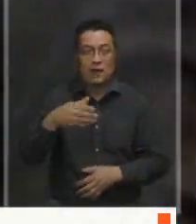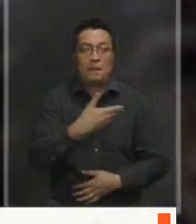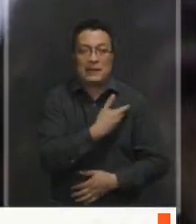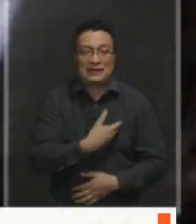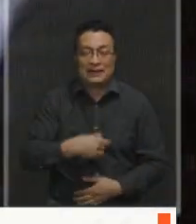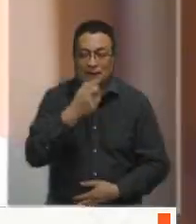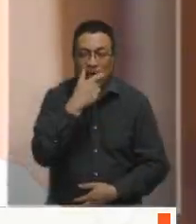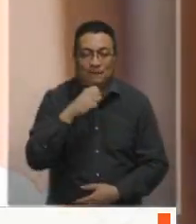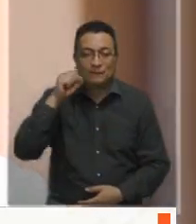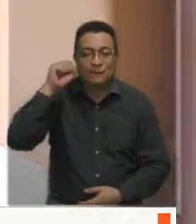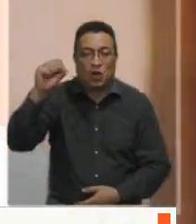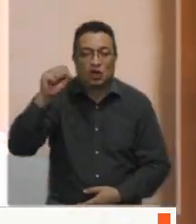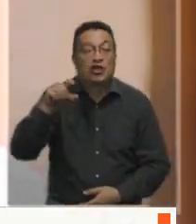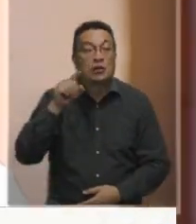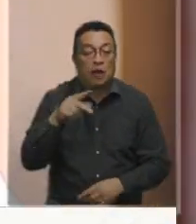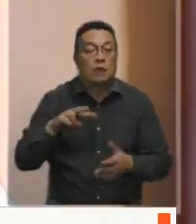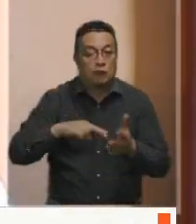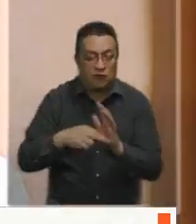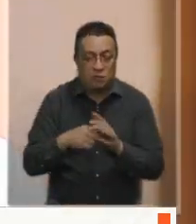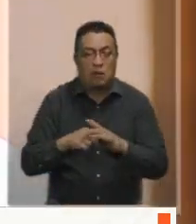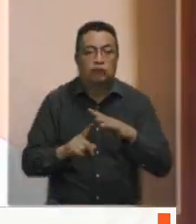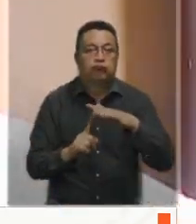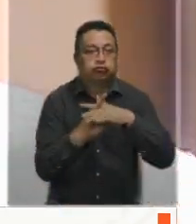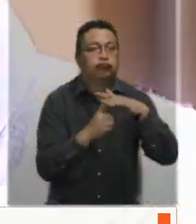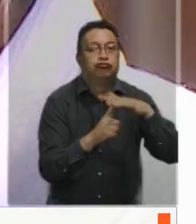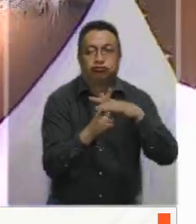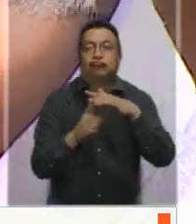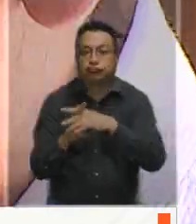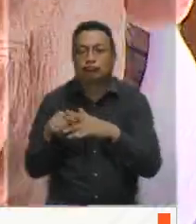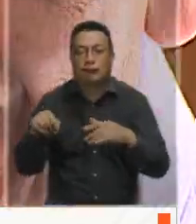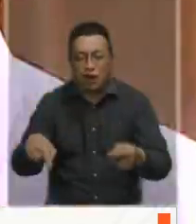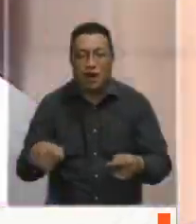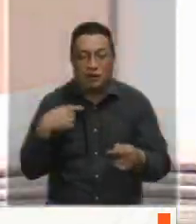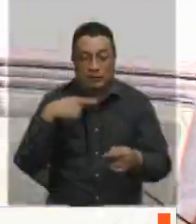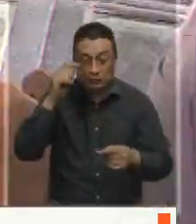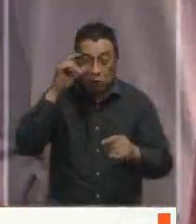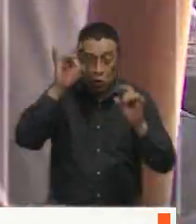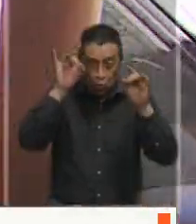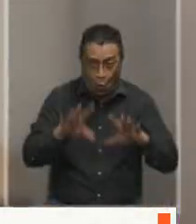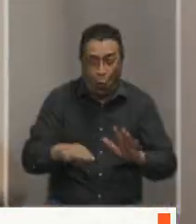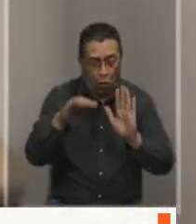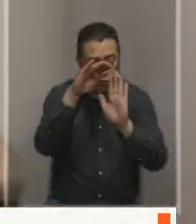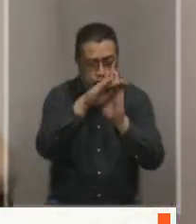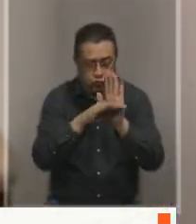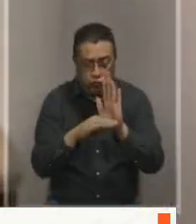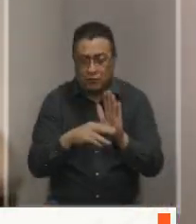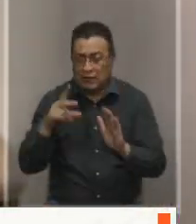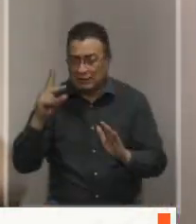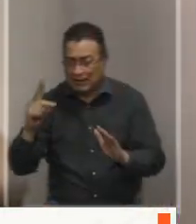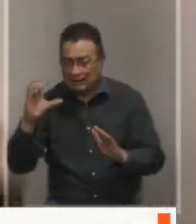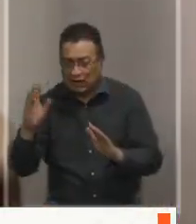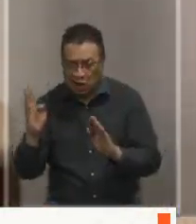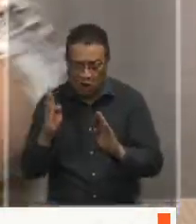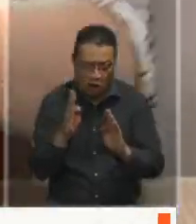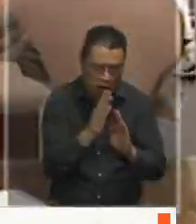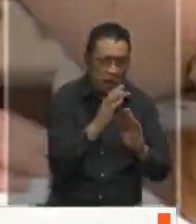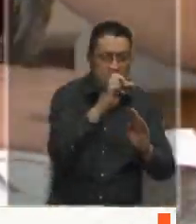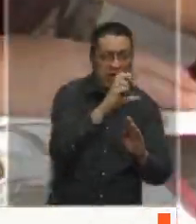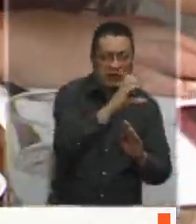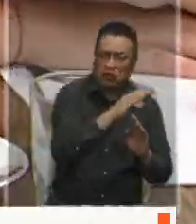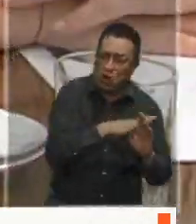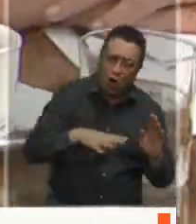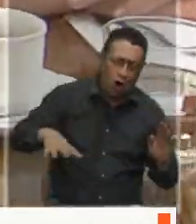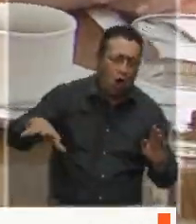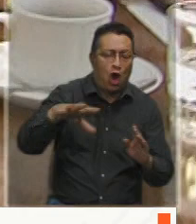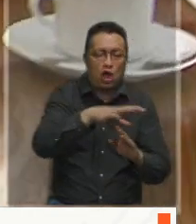Boric, pero las divergencias afloraron rápidamente, justo en momentos en que la idea de una lista única que agrupe desde la DC al PC para la elección de consejeros